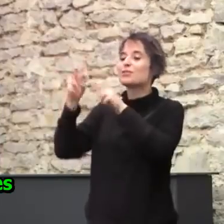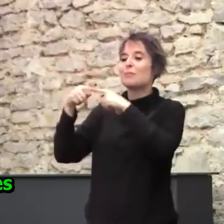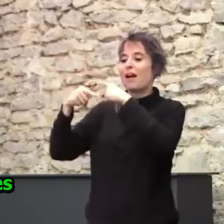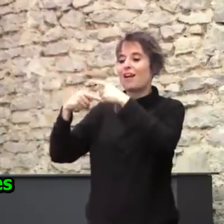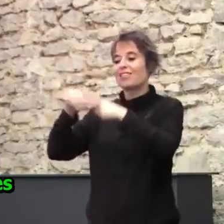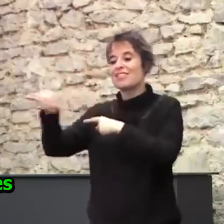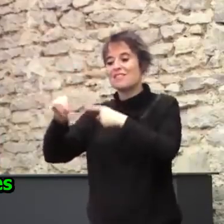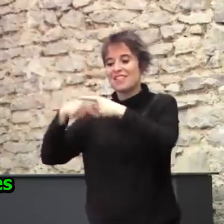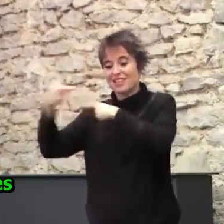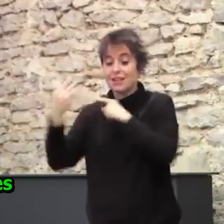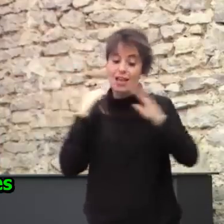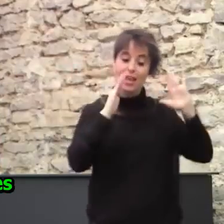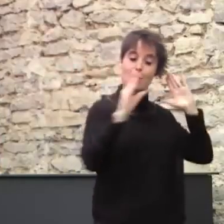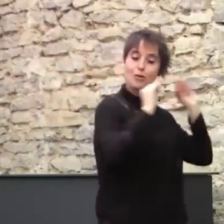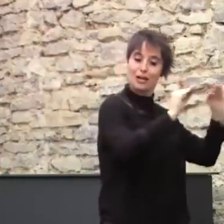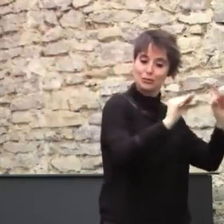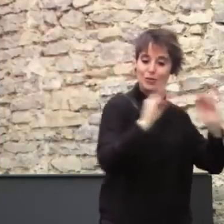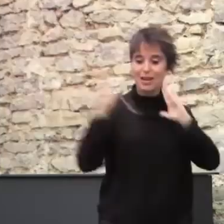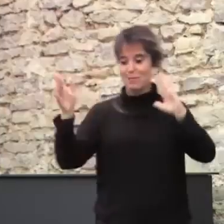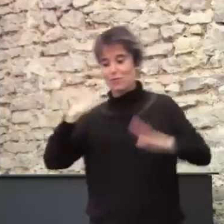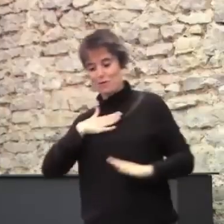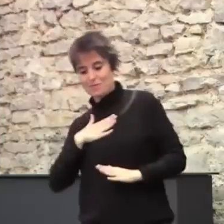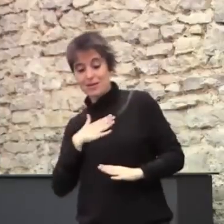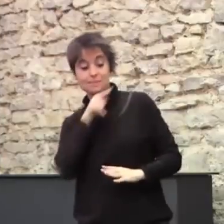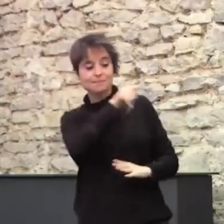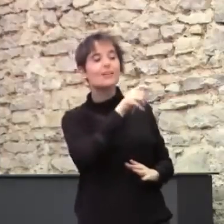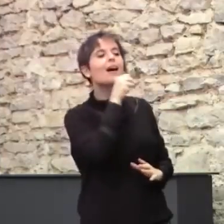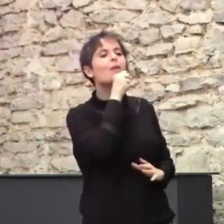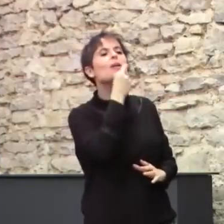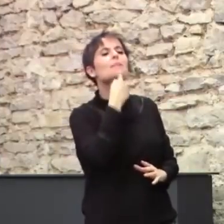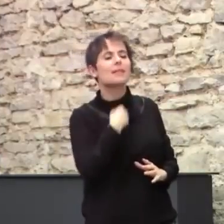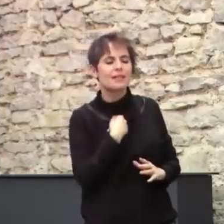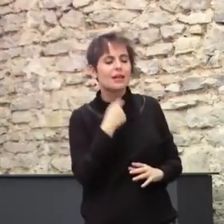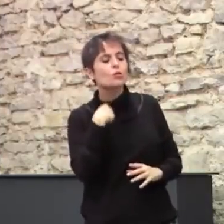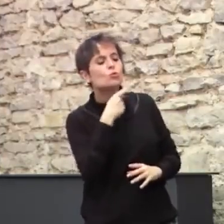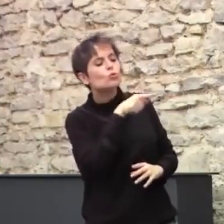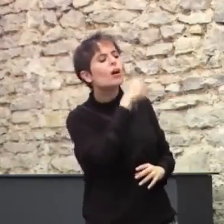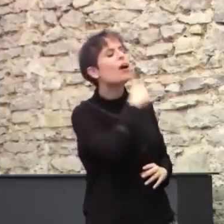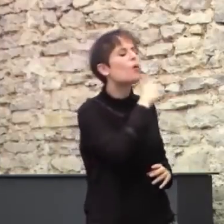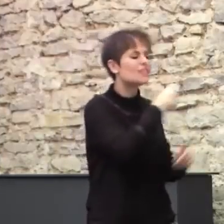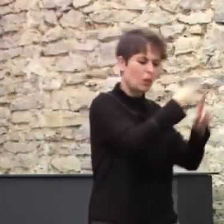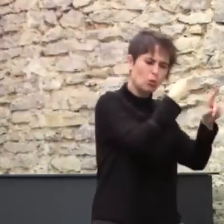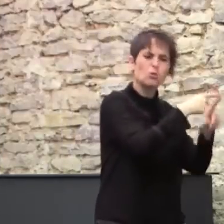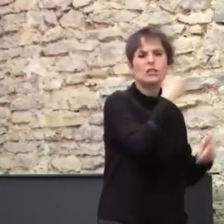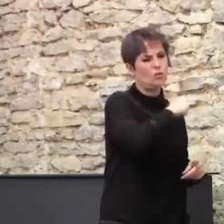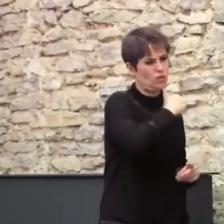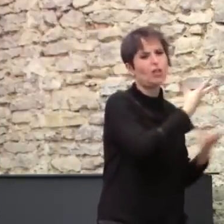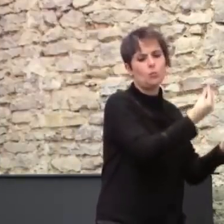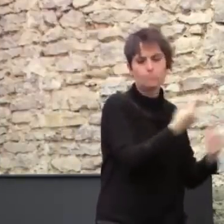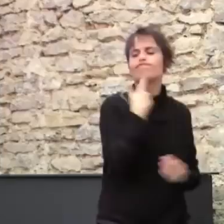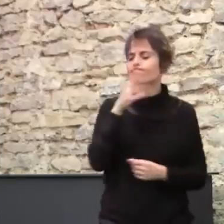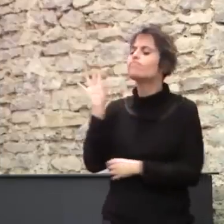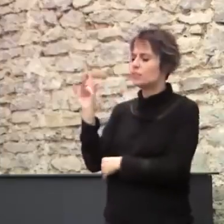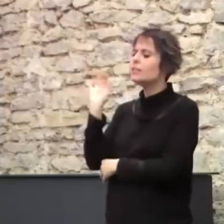generacionales entre su época y la mía, ¿no? Ella me decía... Yo le decía a ella, es que tú has aguantado demasiado, abuela. Me decía, sí,